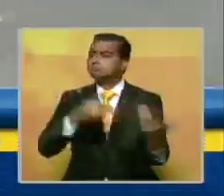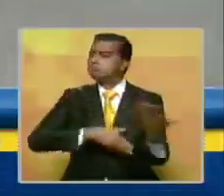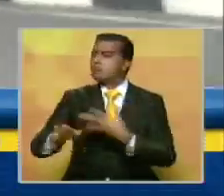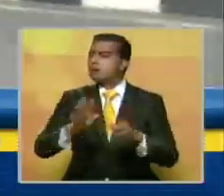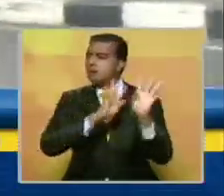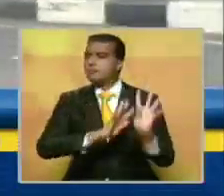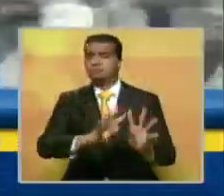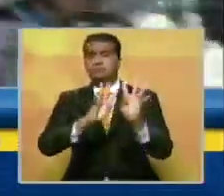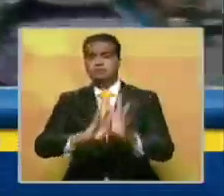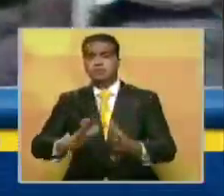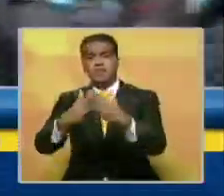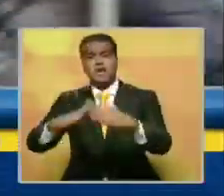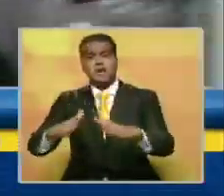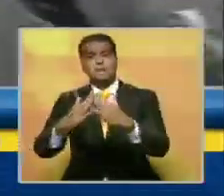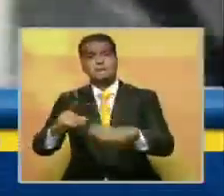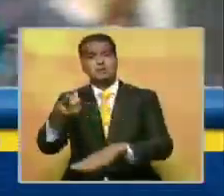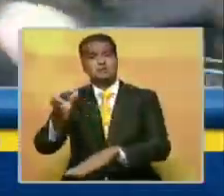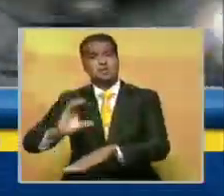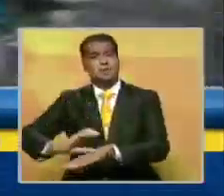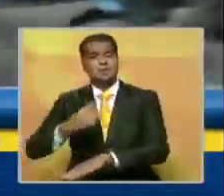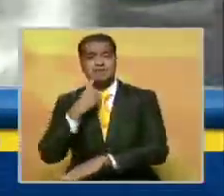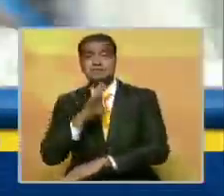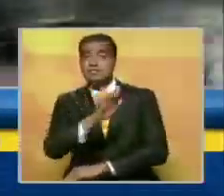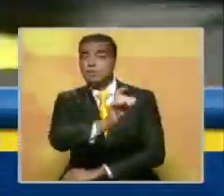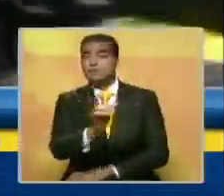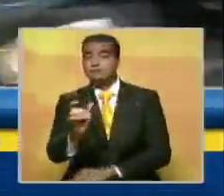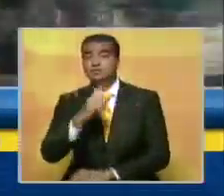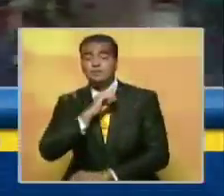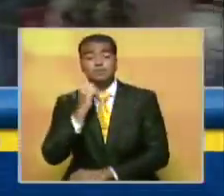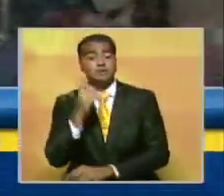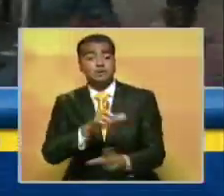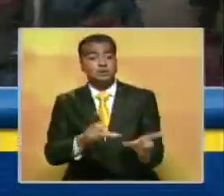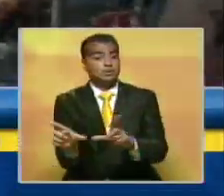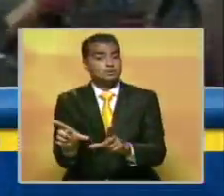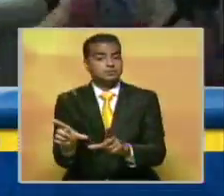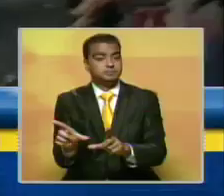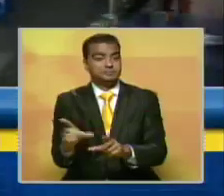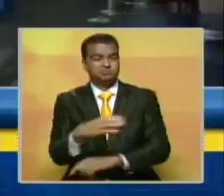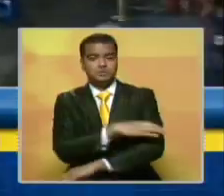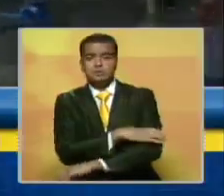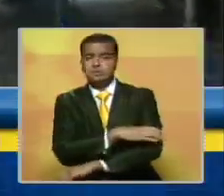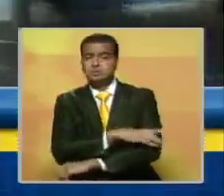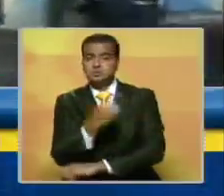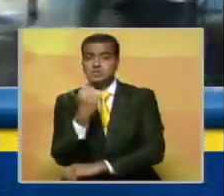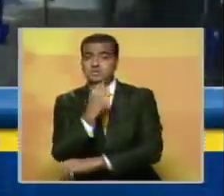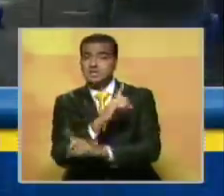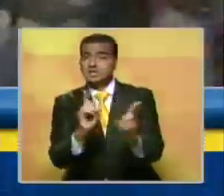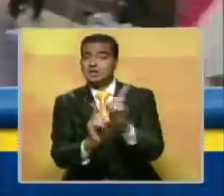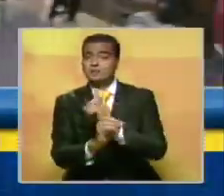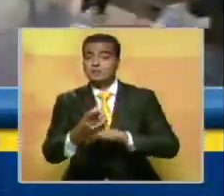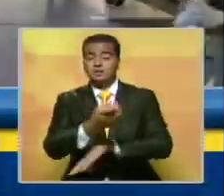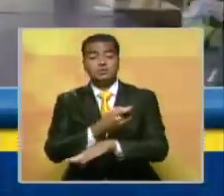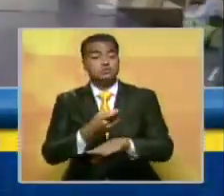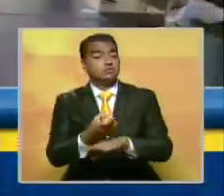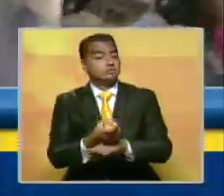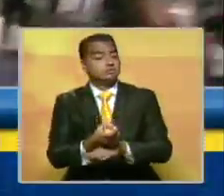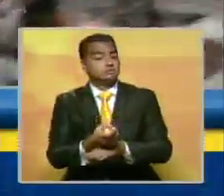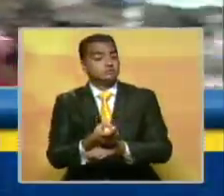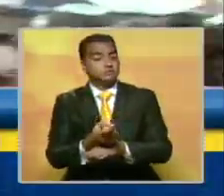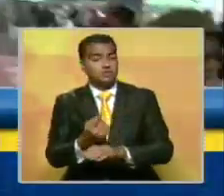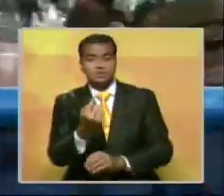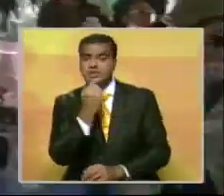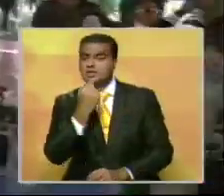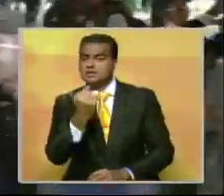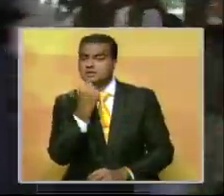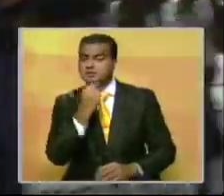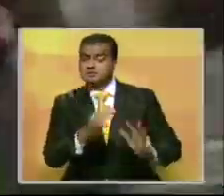se encontraban acampando en la capital. 5 personas murieron en el lugar. La oposición pide el reemplazo del gobierno, al que acusa